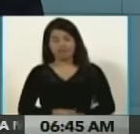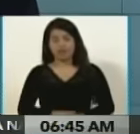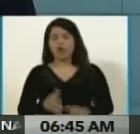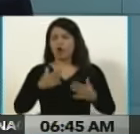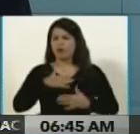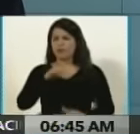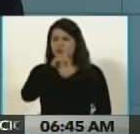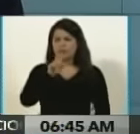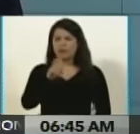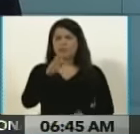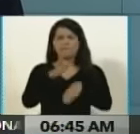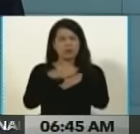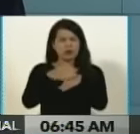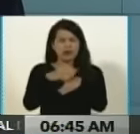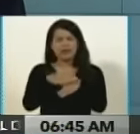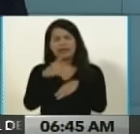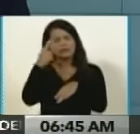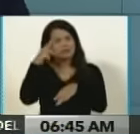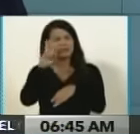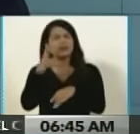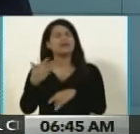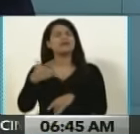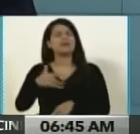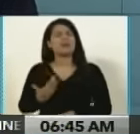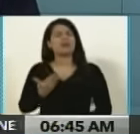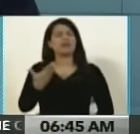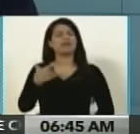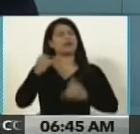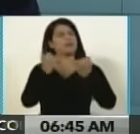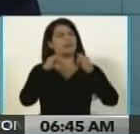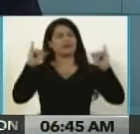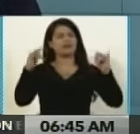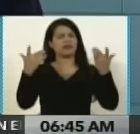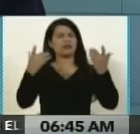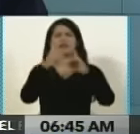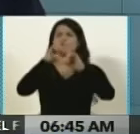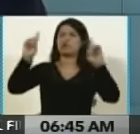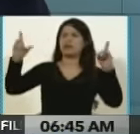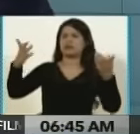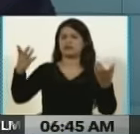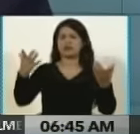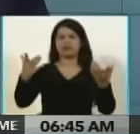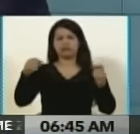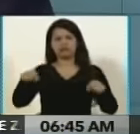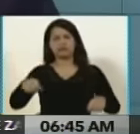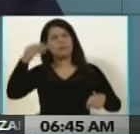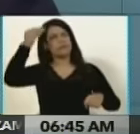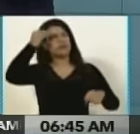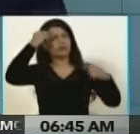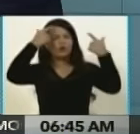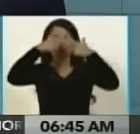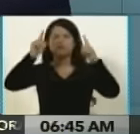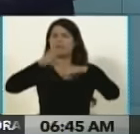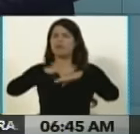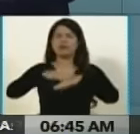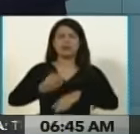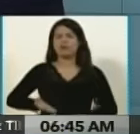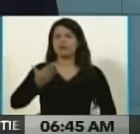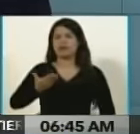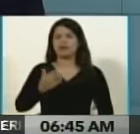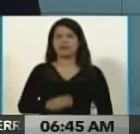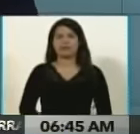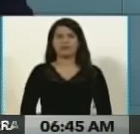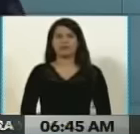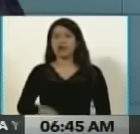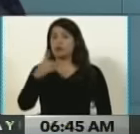exactamente la importancia que tiene para nuestro país la independencia, la democracia, el libre ejercicio del pensamiento y de la acción política. Hay